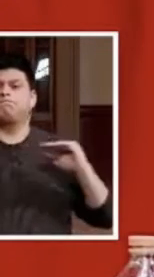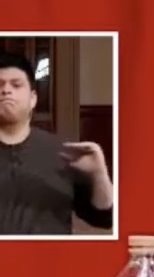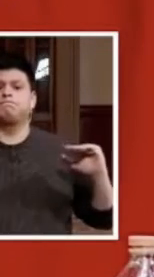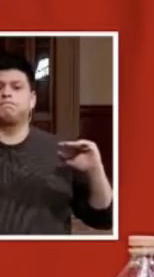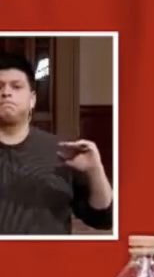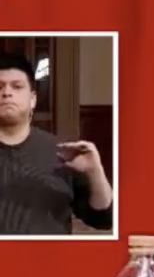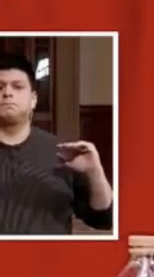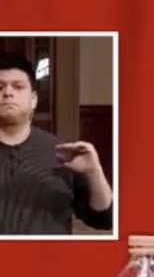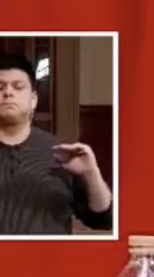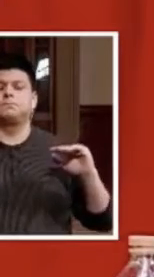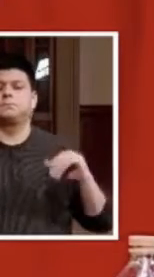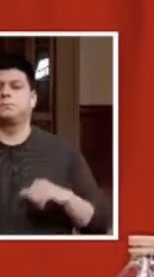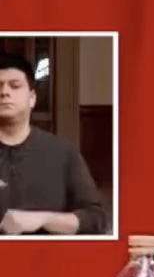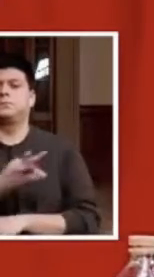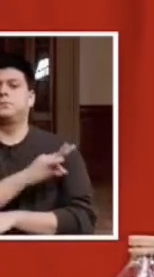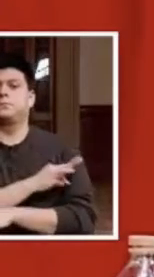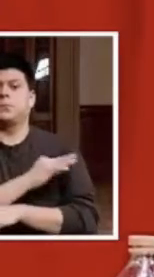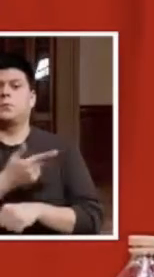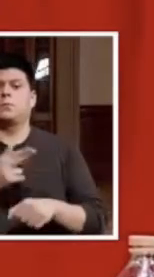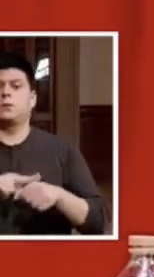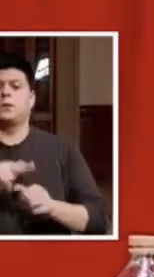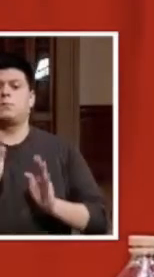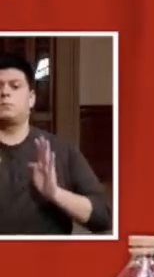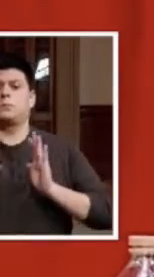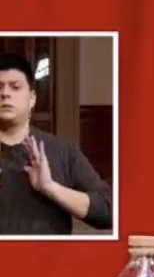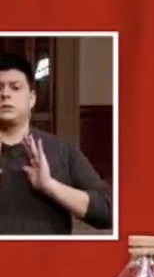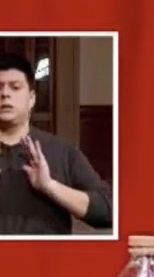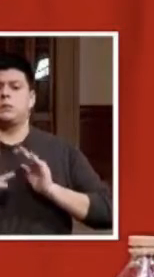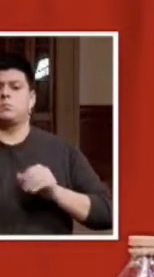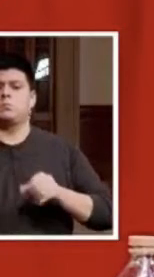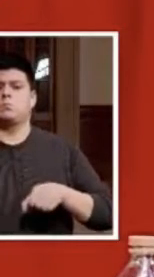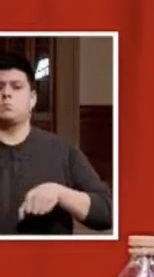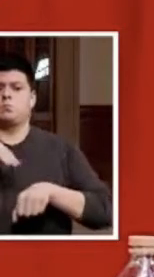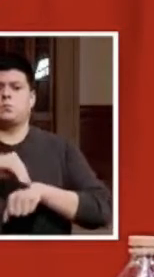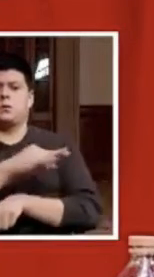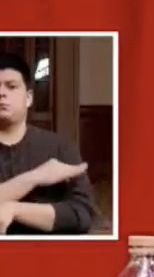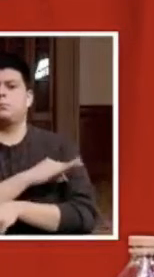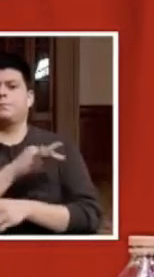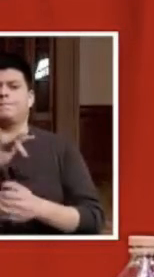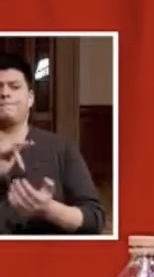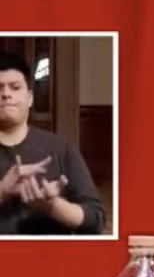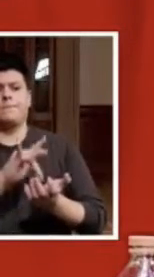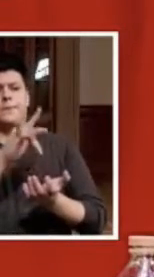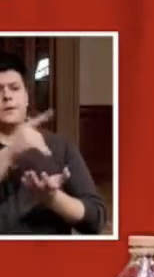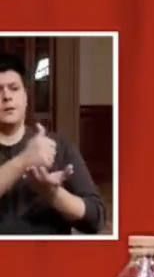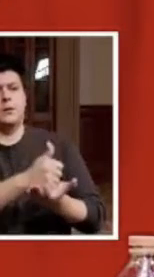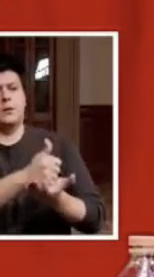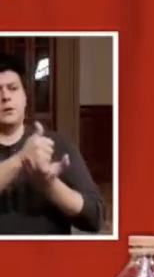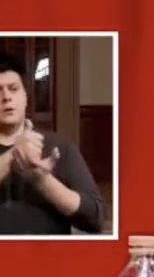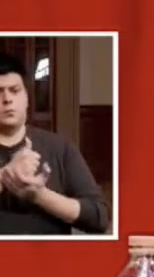Se vacunaron en el hospital militar. Agradezco la ayuda